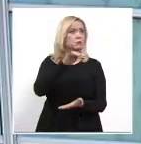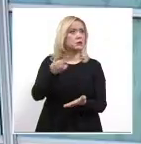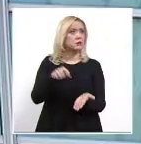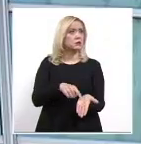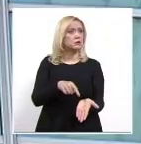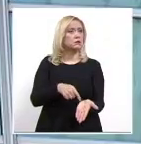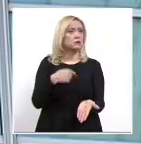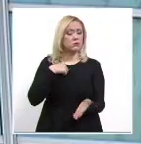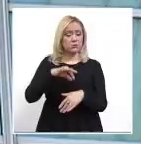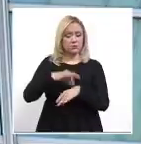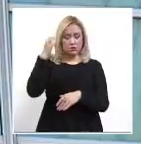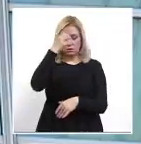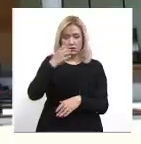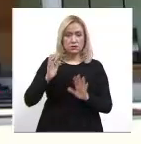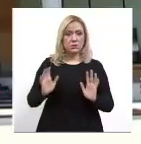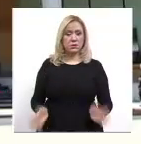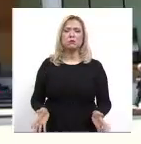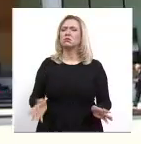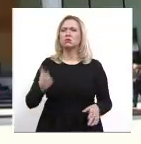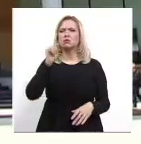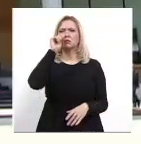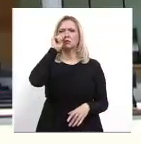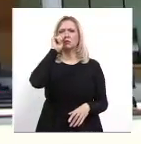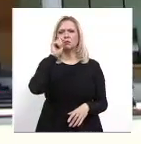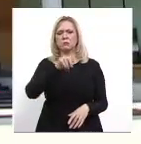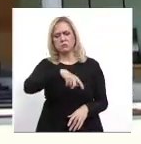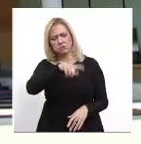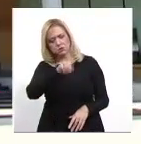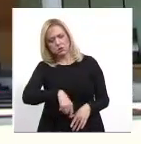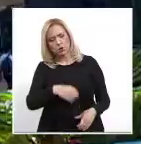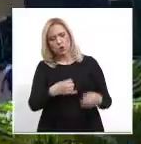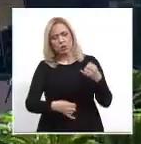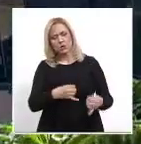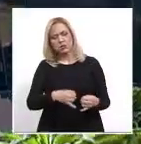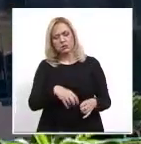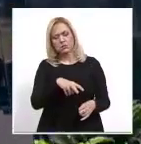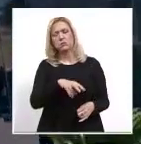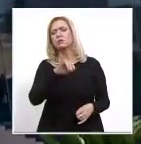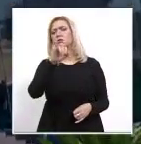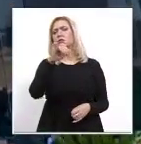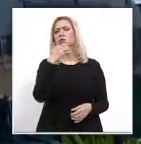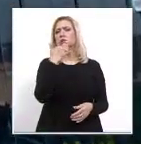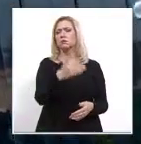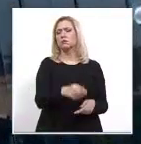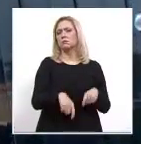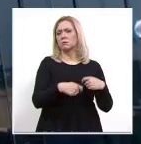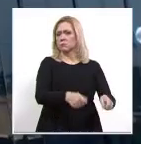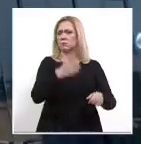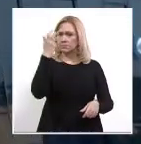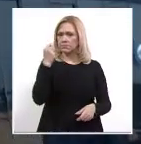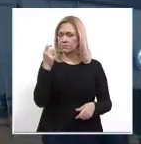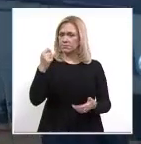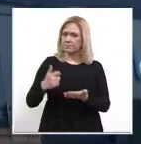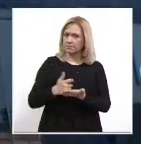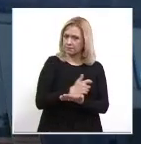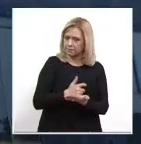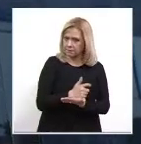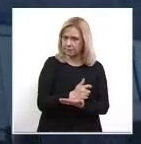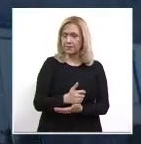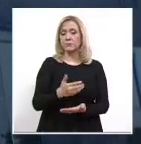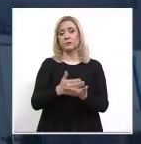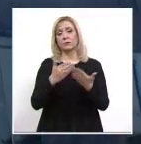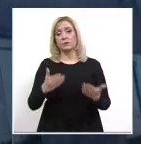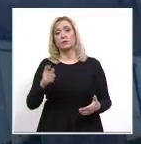de la controversia y el grado de incapacidad. Además, determinó que la responsabilidad patrimonial del